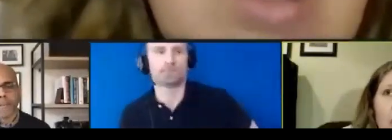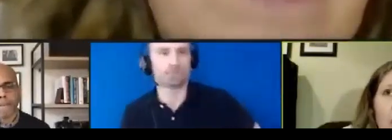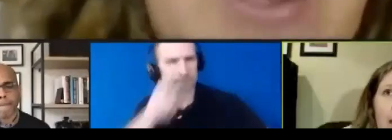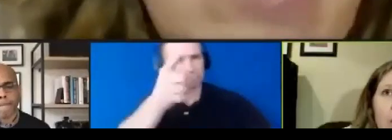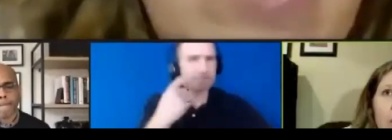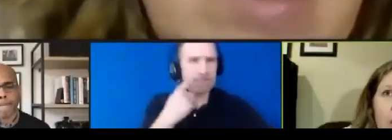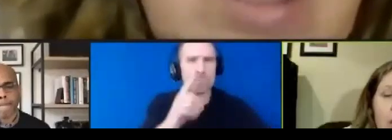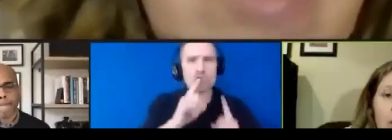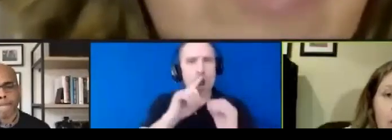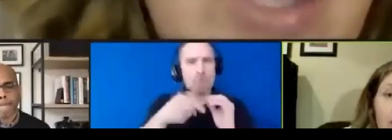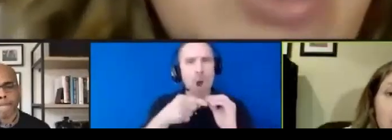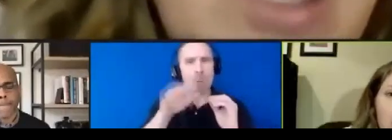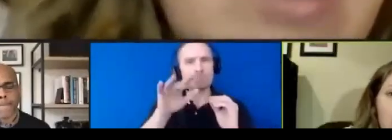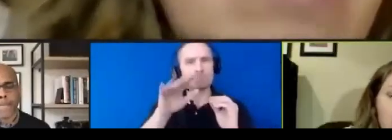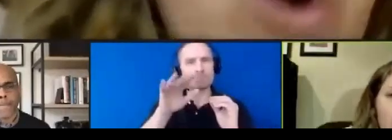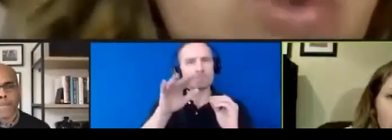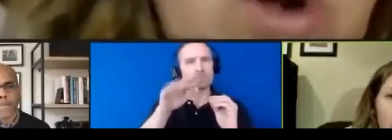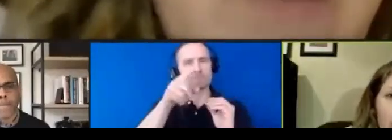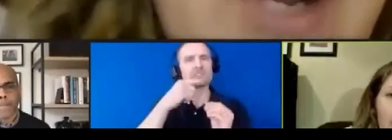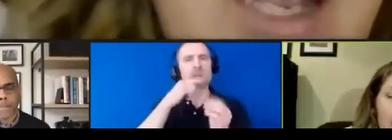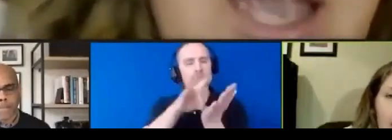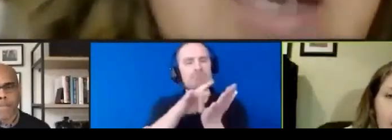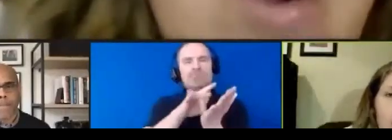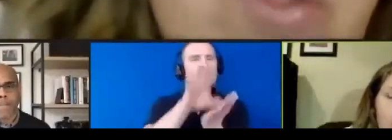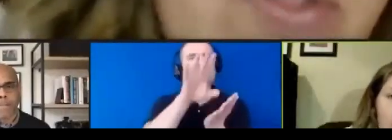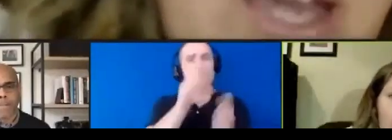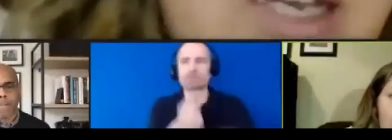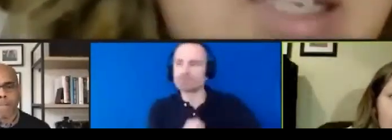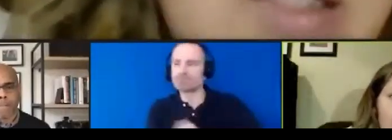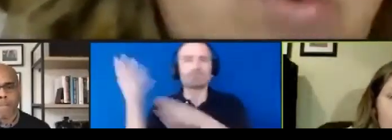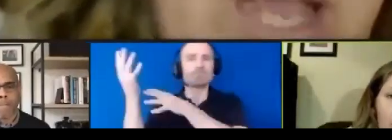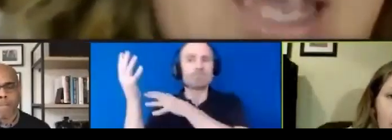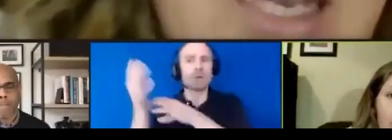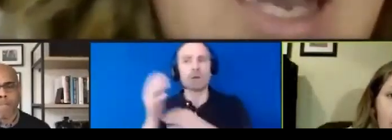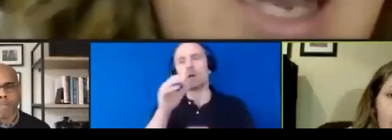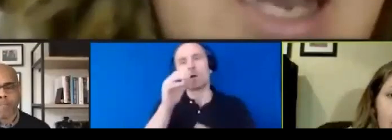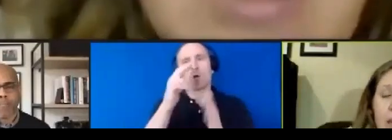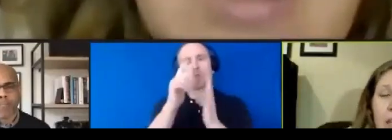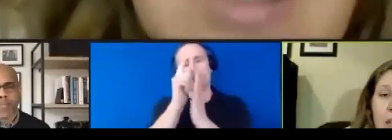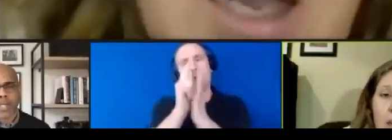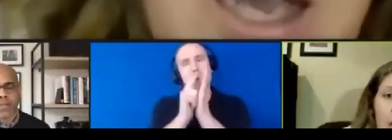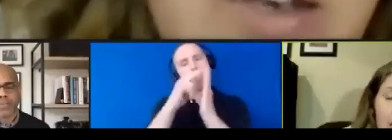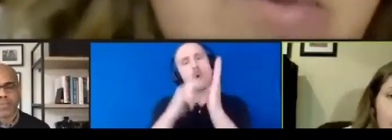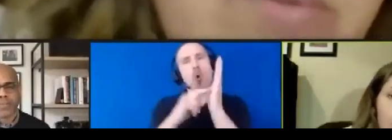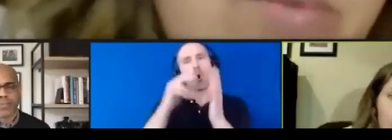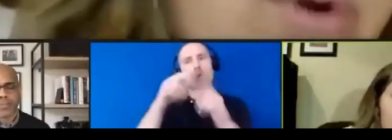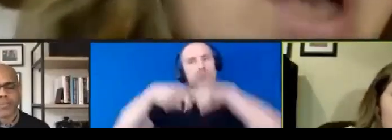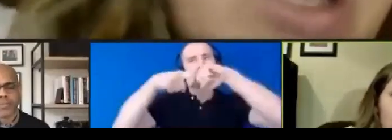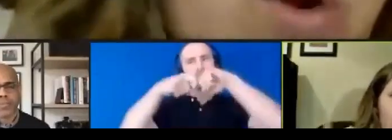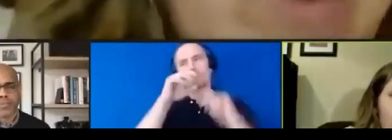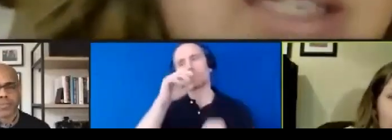para un padre que gana ciento 100 110 mil dólares al año se limita no